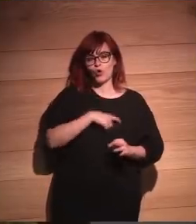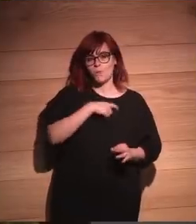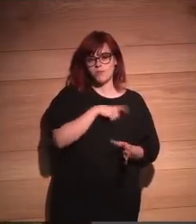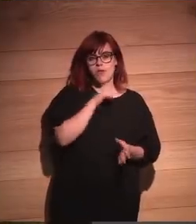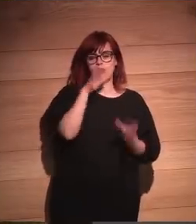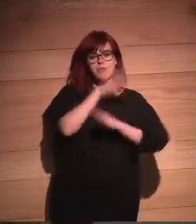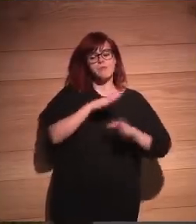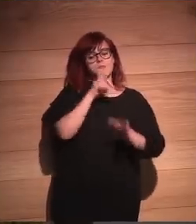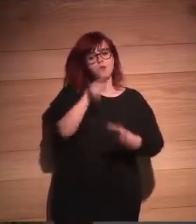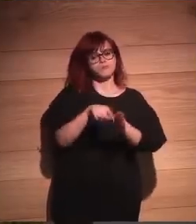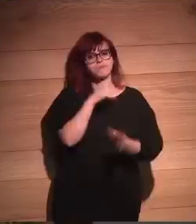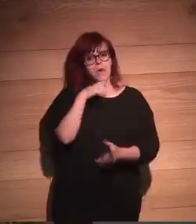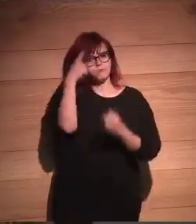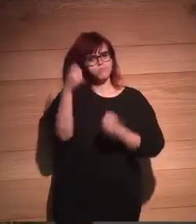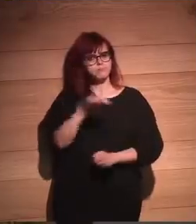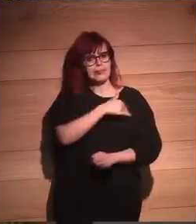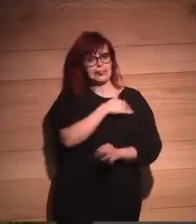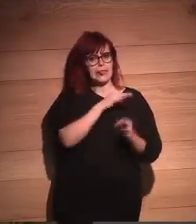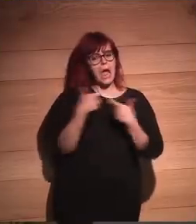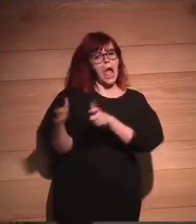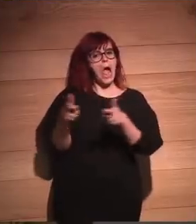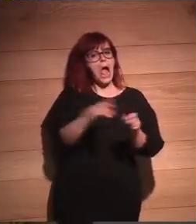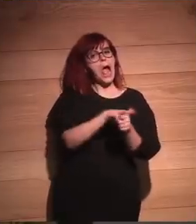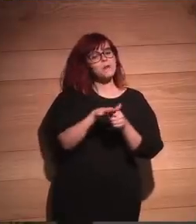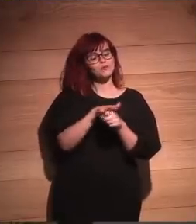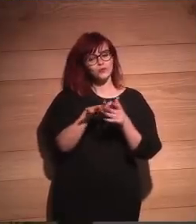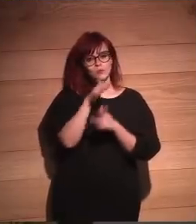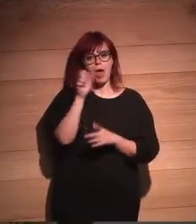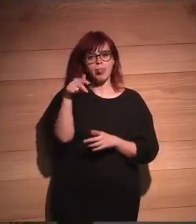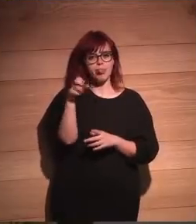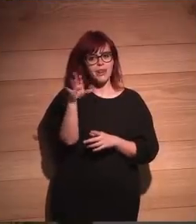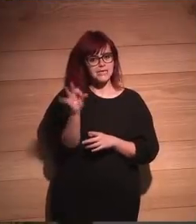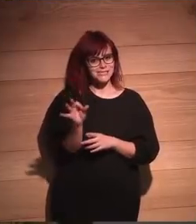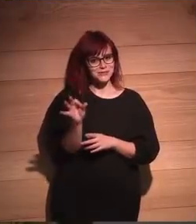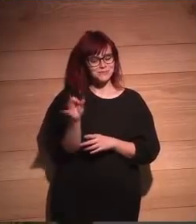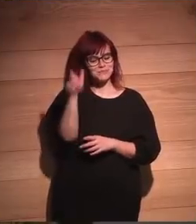parte expertos académicos en distintos ámbitos, y Andrés fue el que